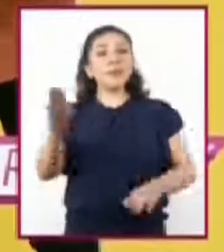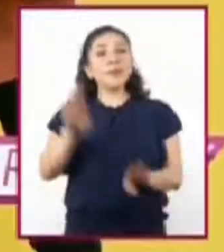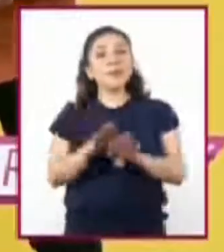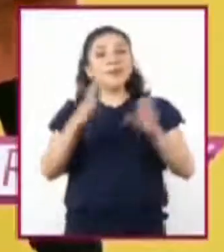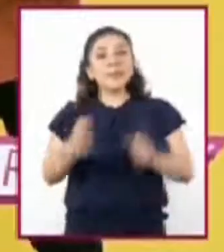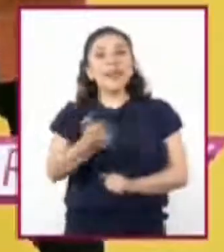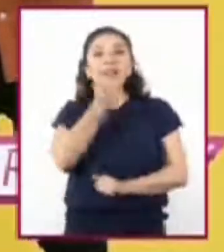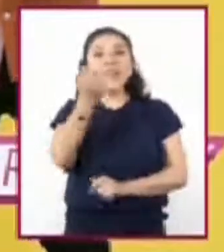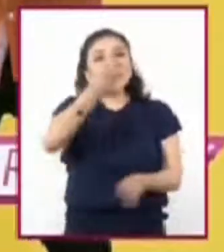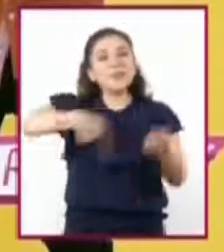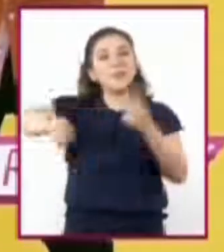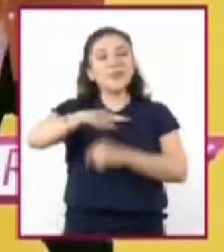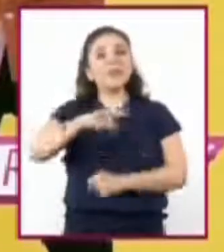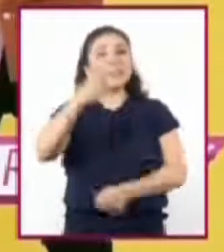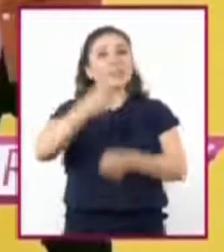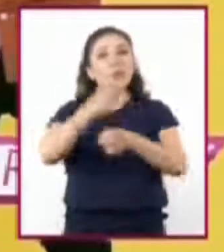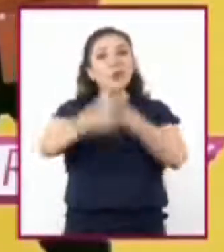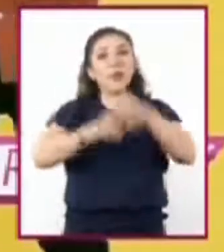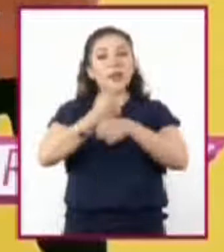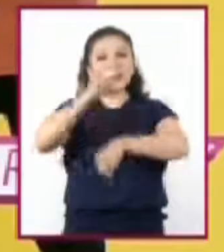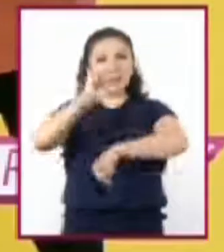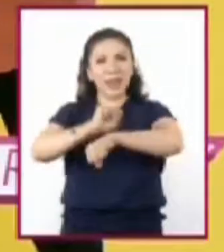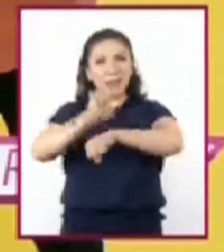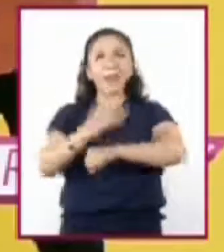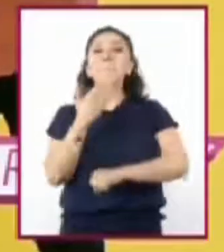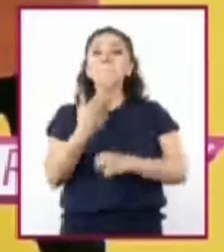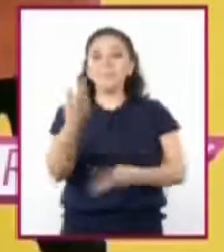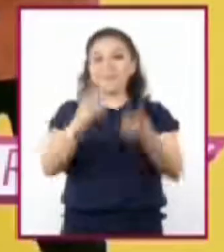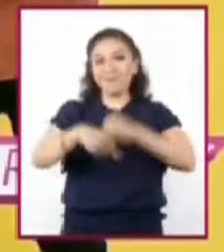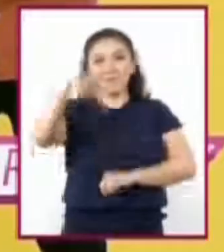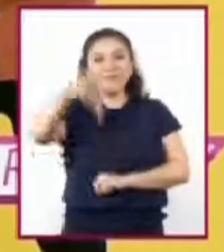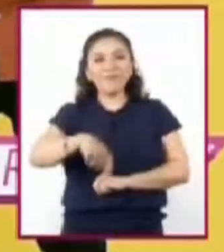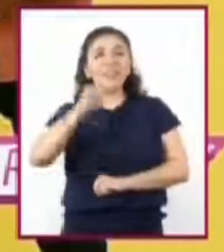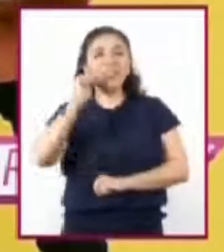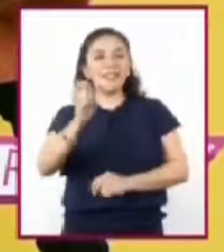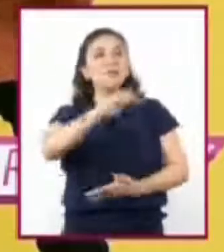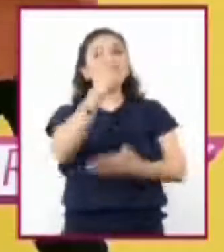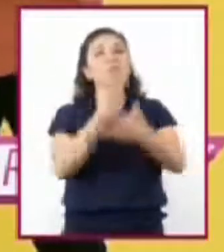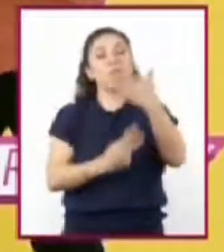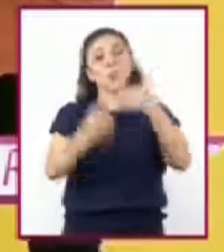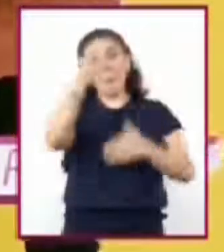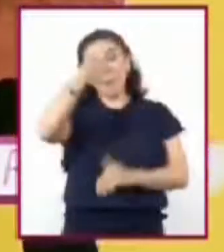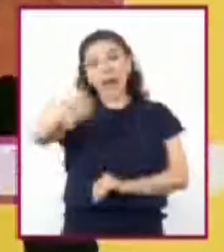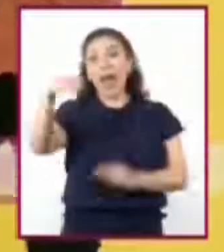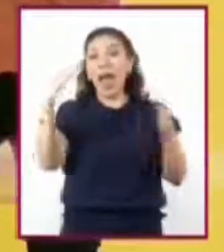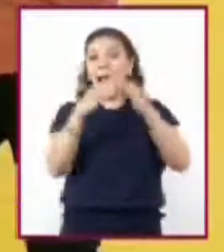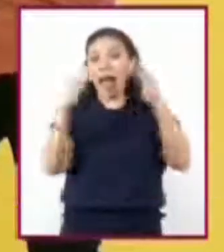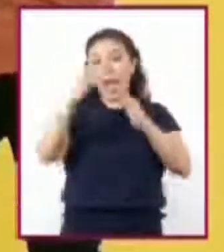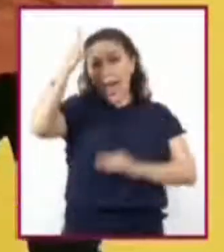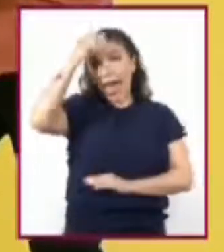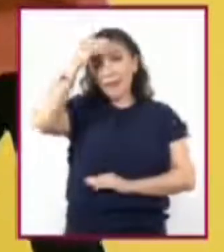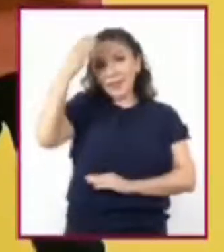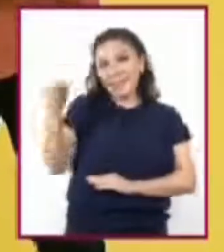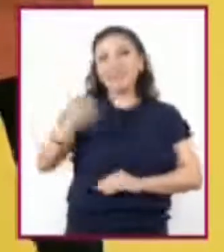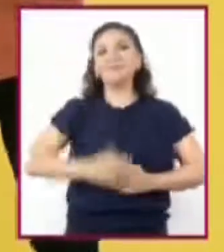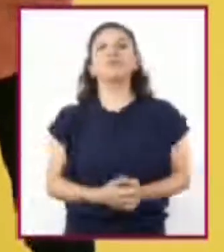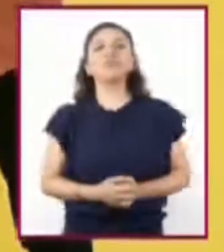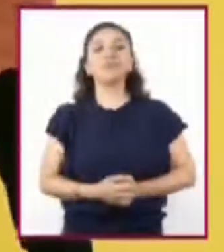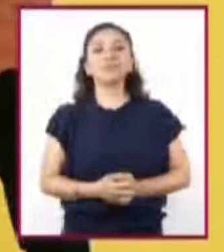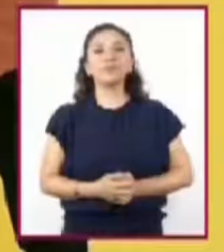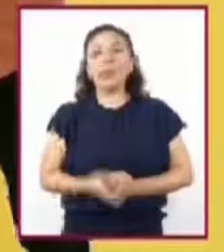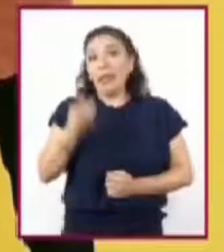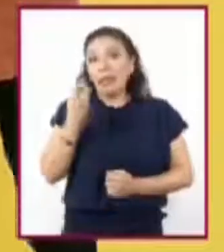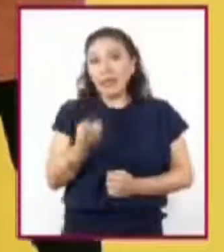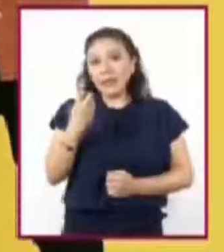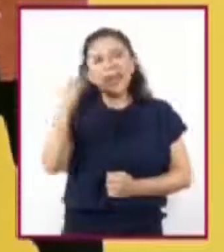Alumnas y alumnos de segundo grado de secundaria, bienvenidas y bienvenidos a la programación de Aprende en Casa. Esta es